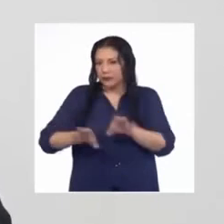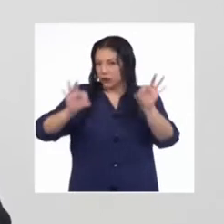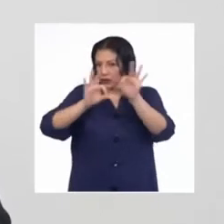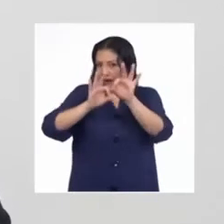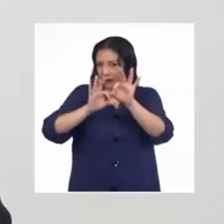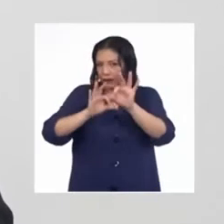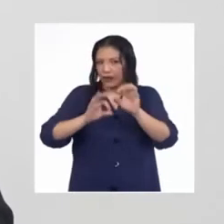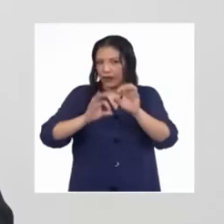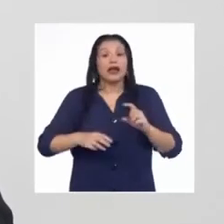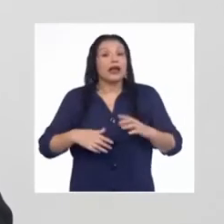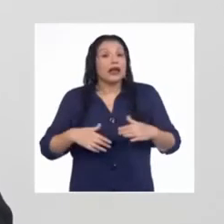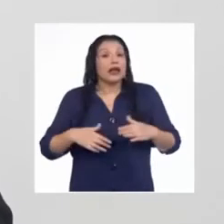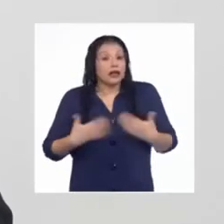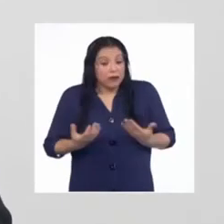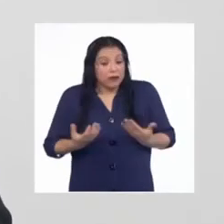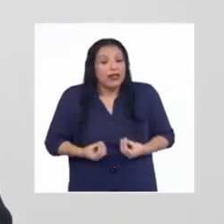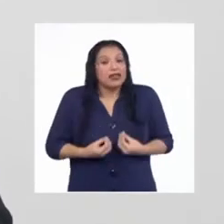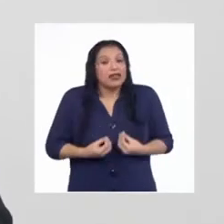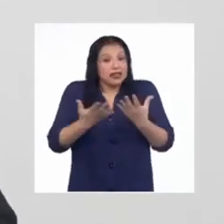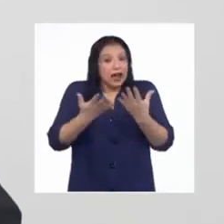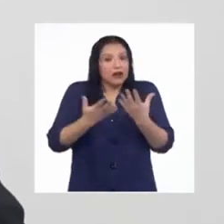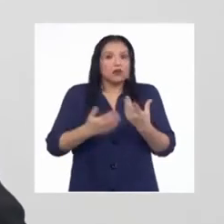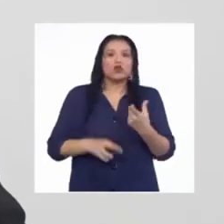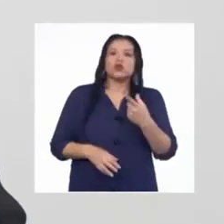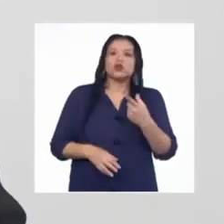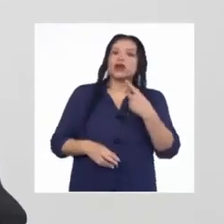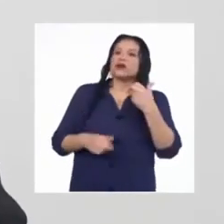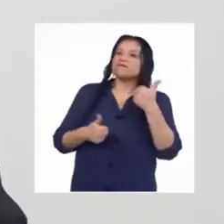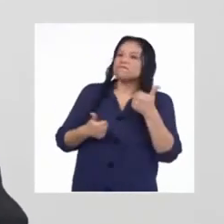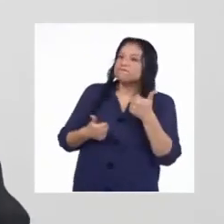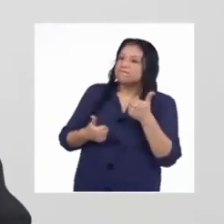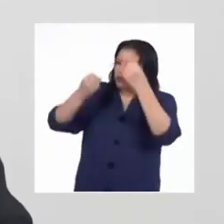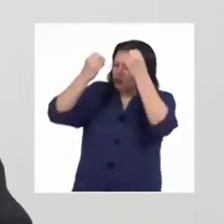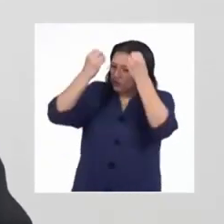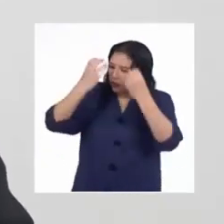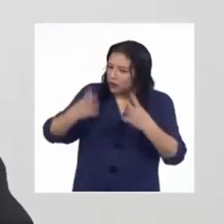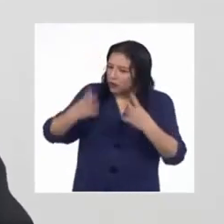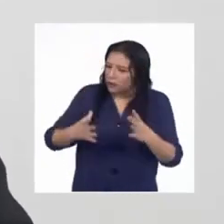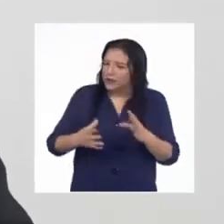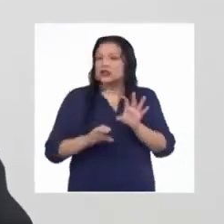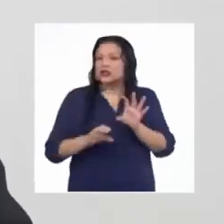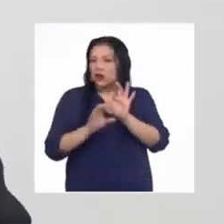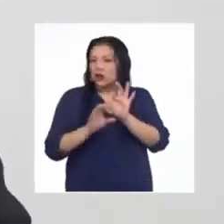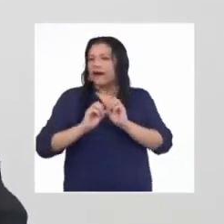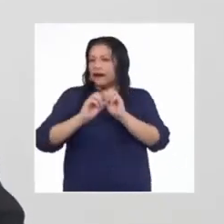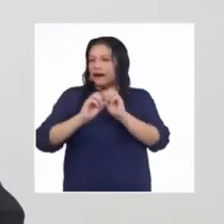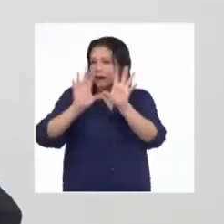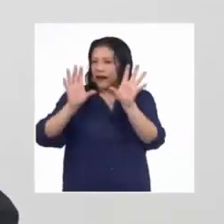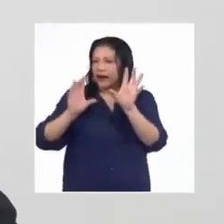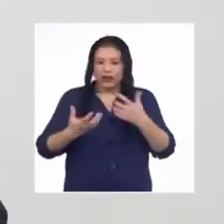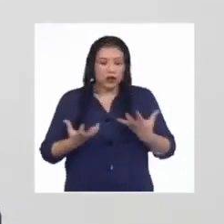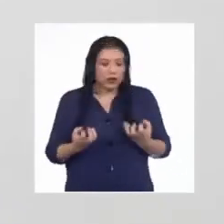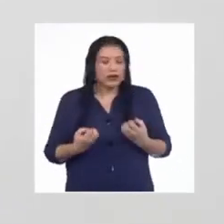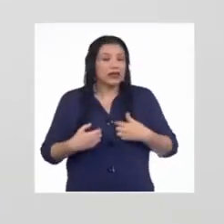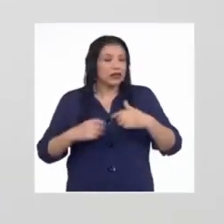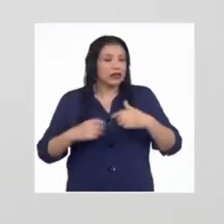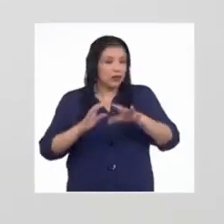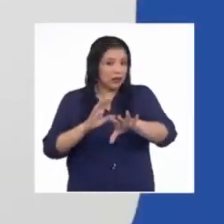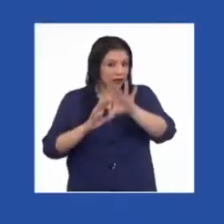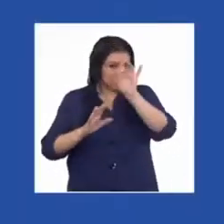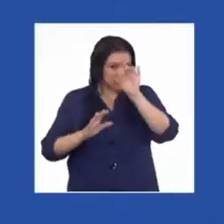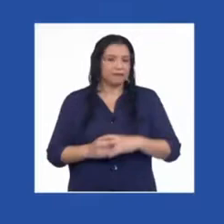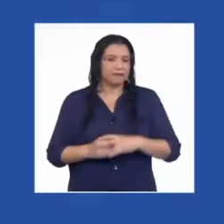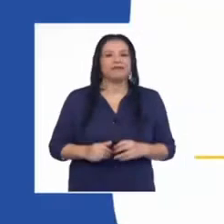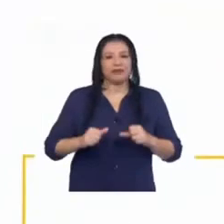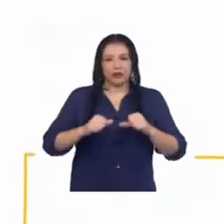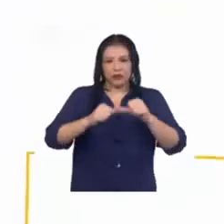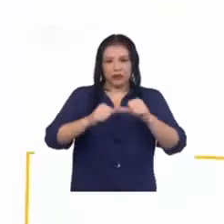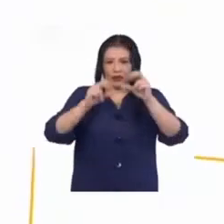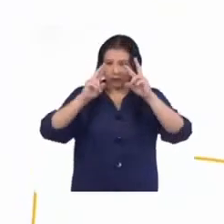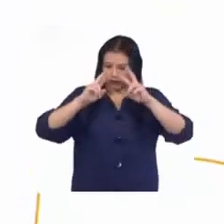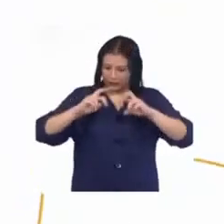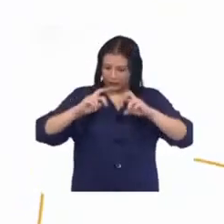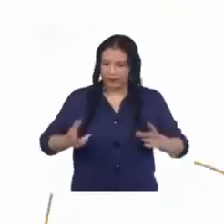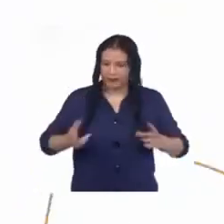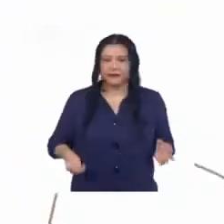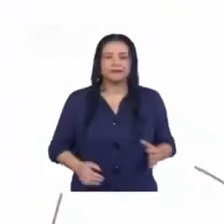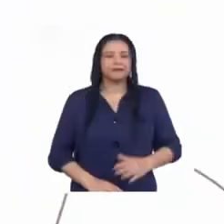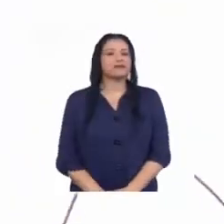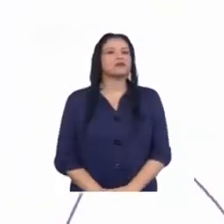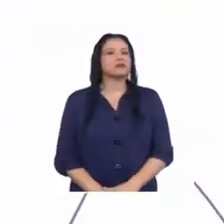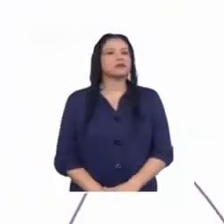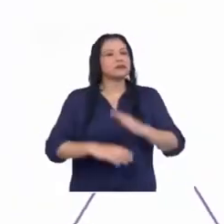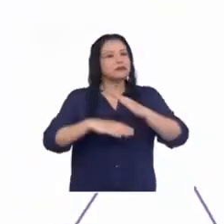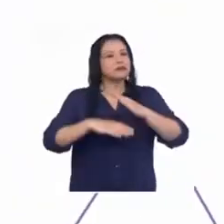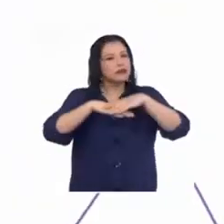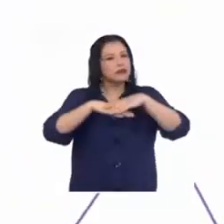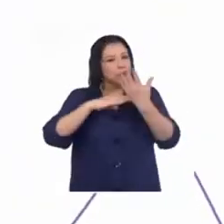debe brindar una referencia sobre la información que encontraremos. Sigamos con el análisis. Después de